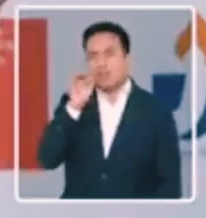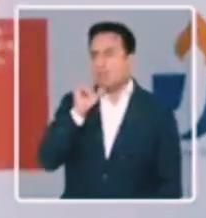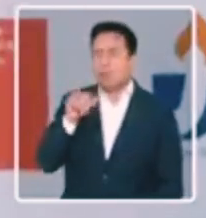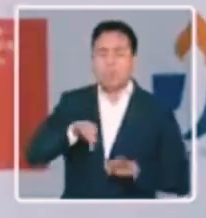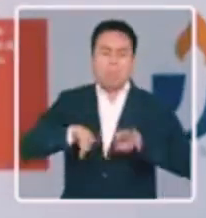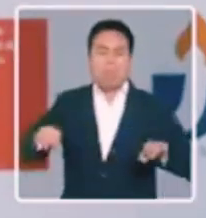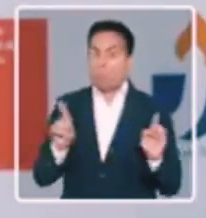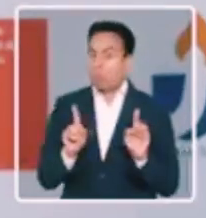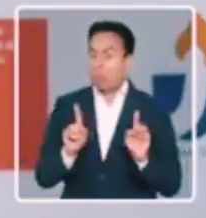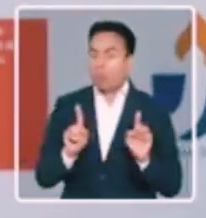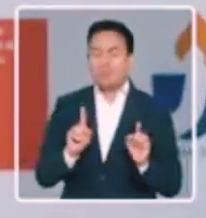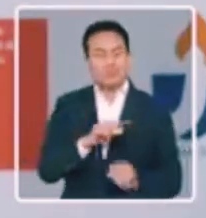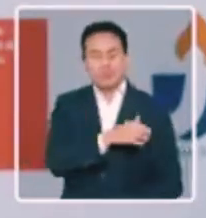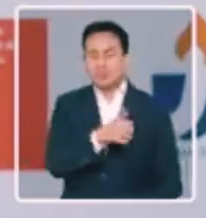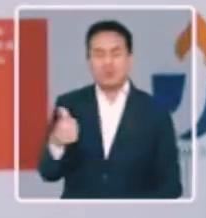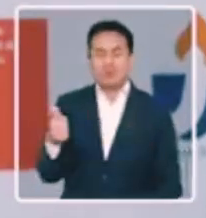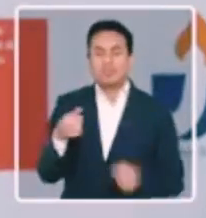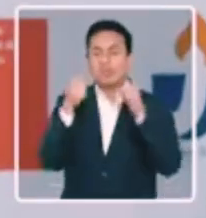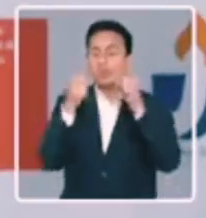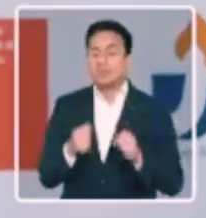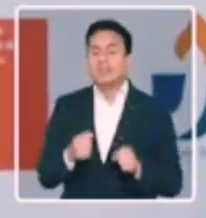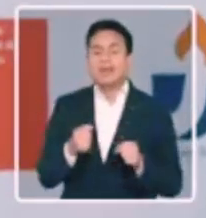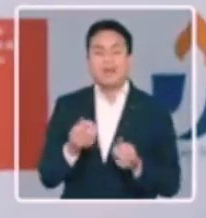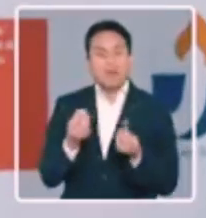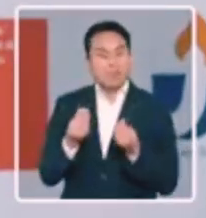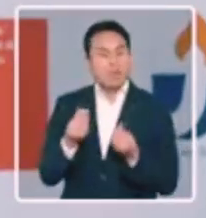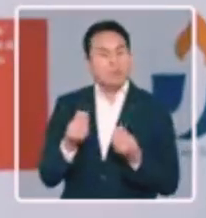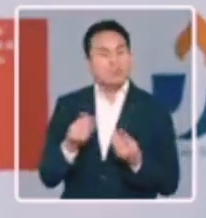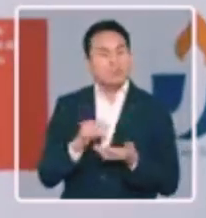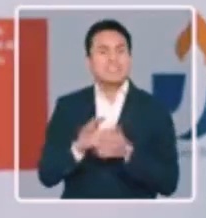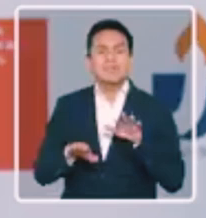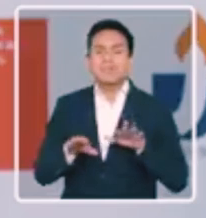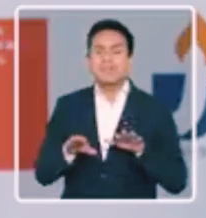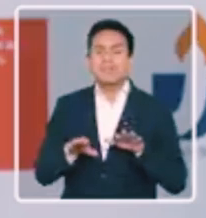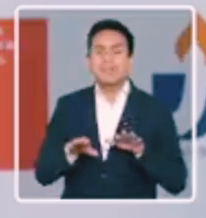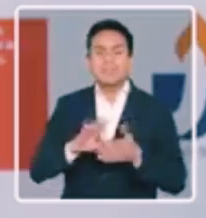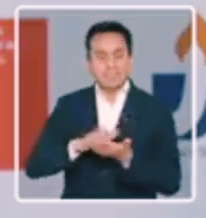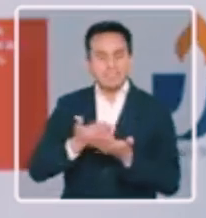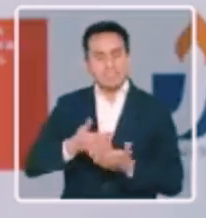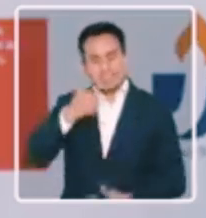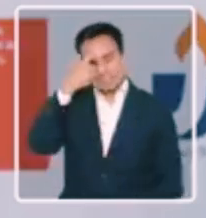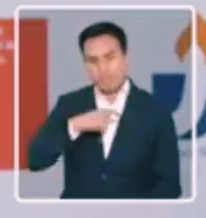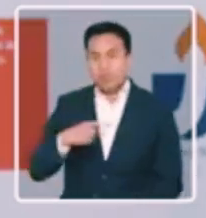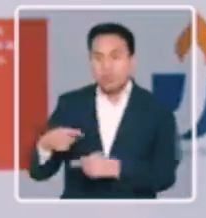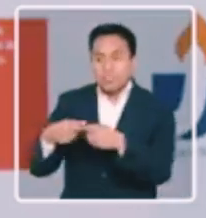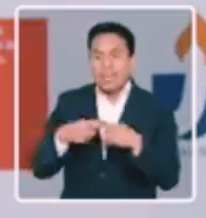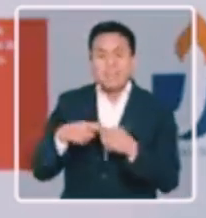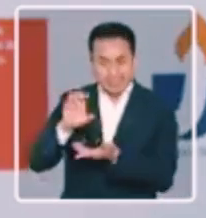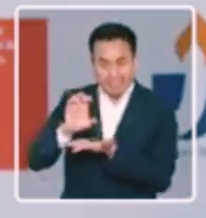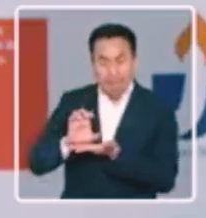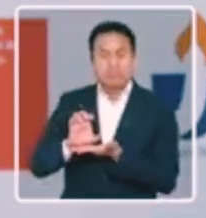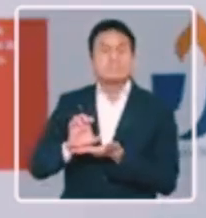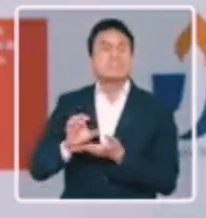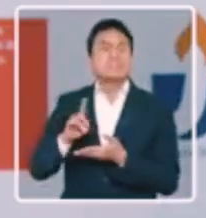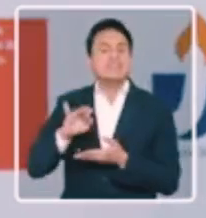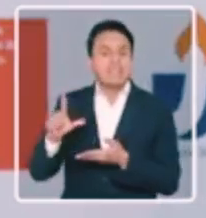o pobres todos tienen la posibilidad de ser bueno y depende del Estado depende de la sociedad civil depende de